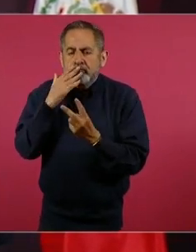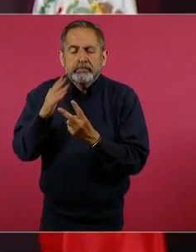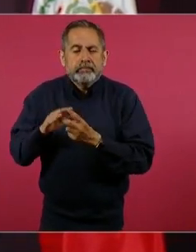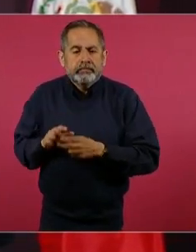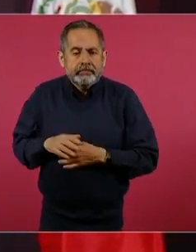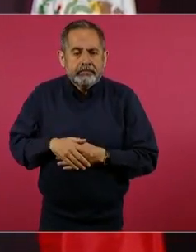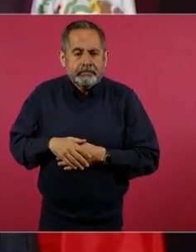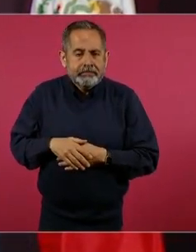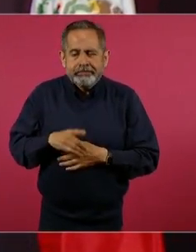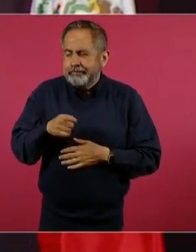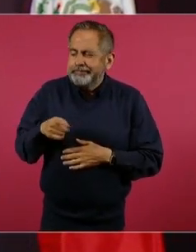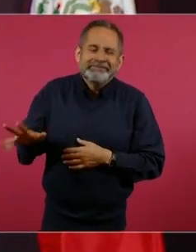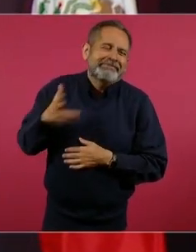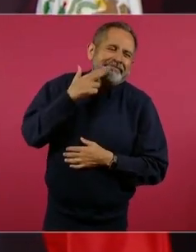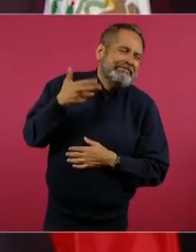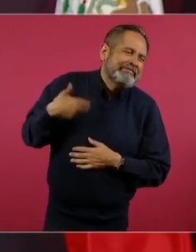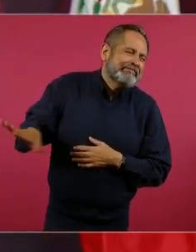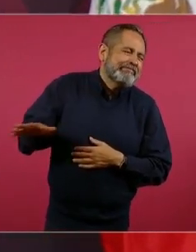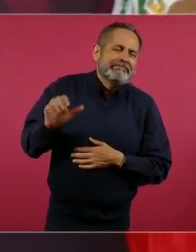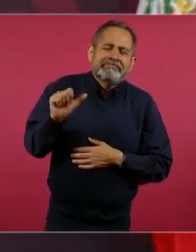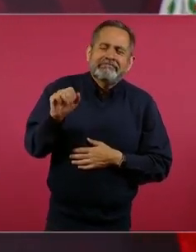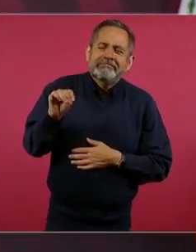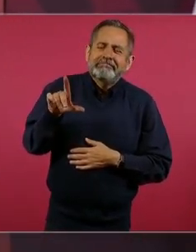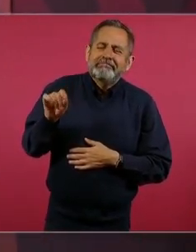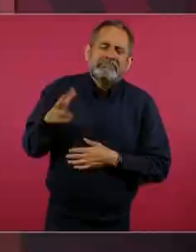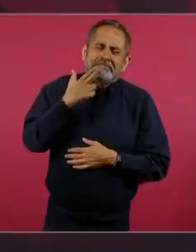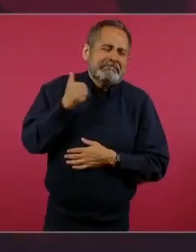nos daban por muerto.